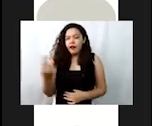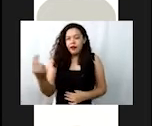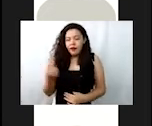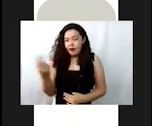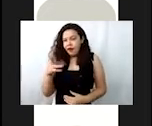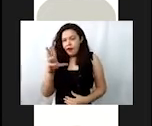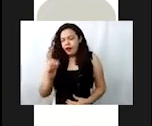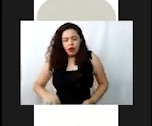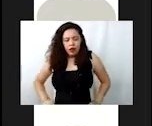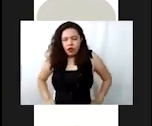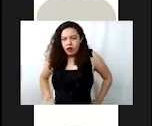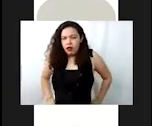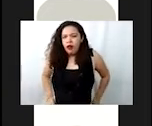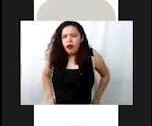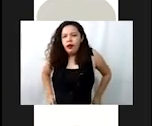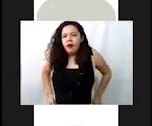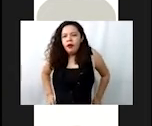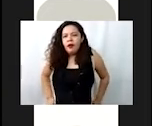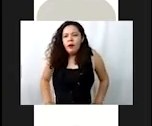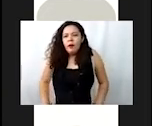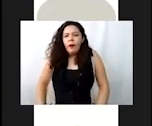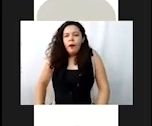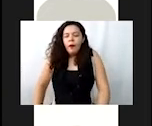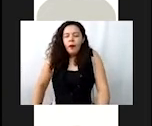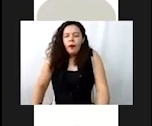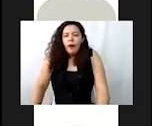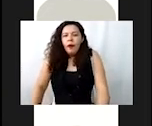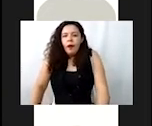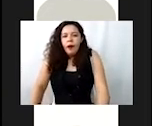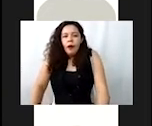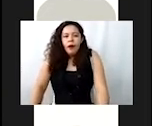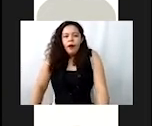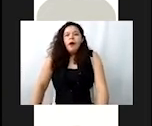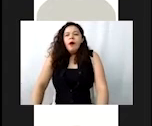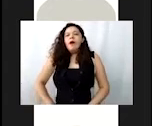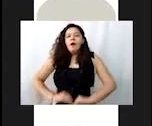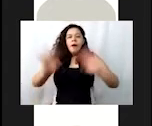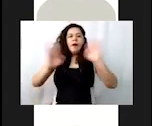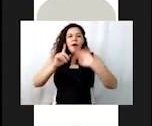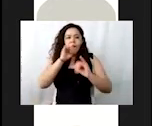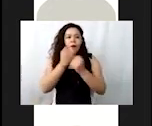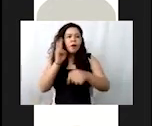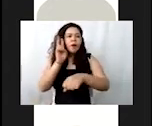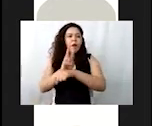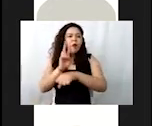cuenta por el gobierno nacional. Obviamente también en el monitoreo, pues hay organizaciones de la